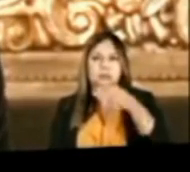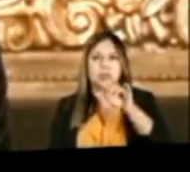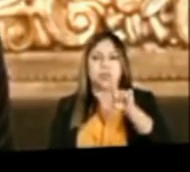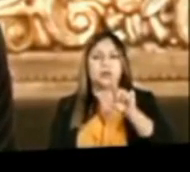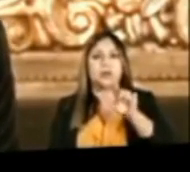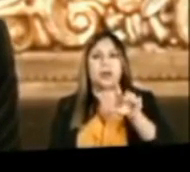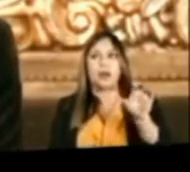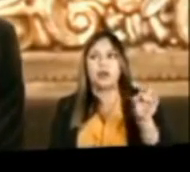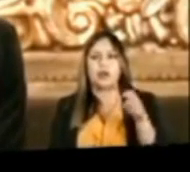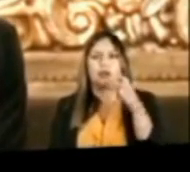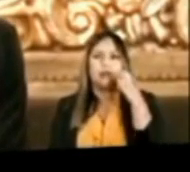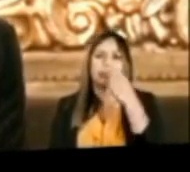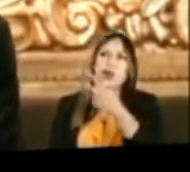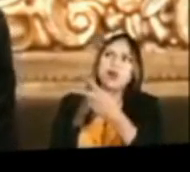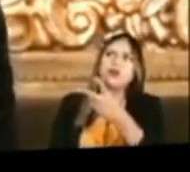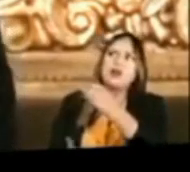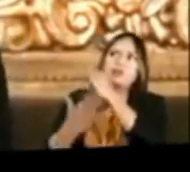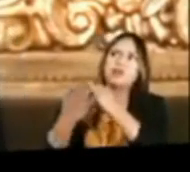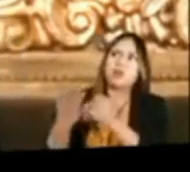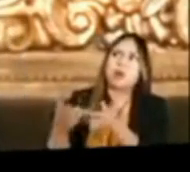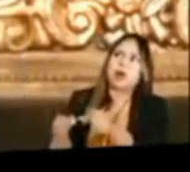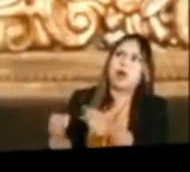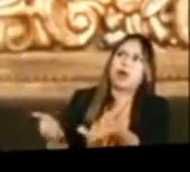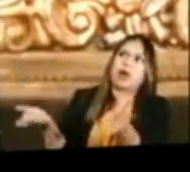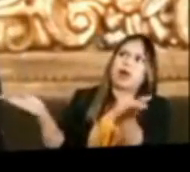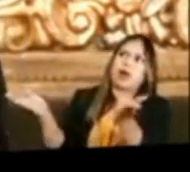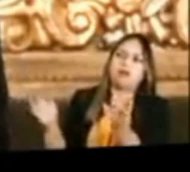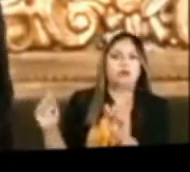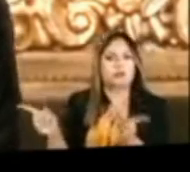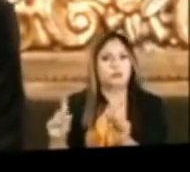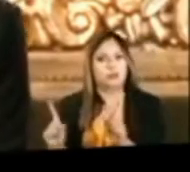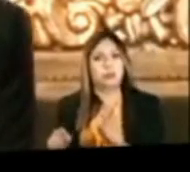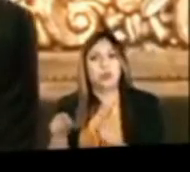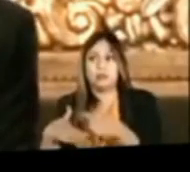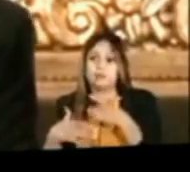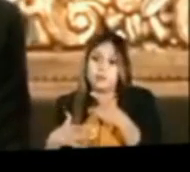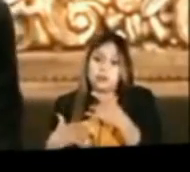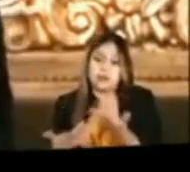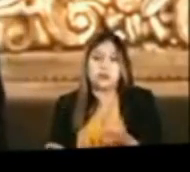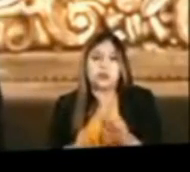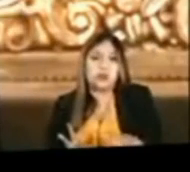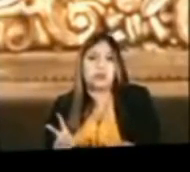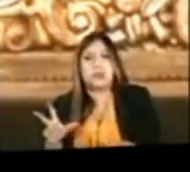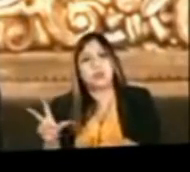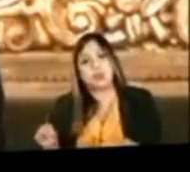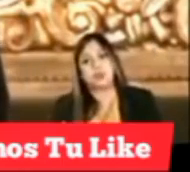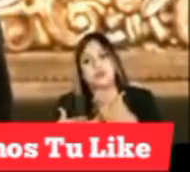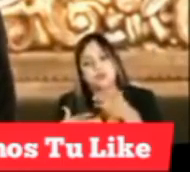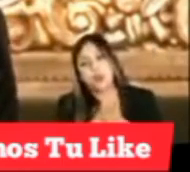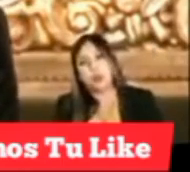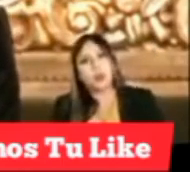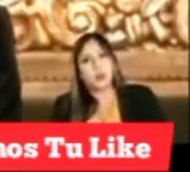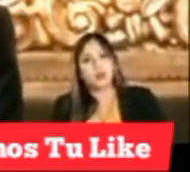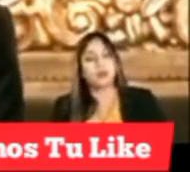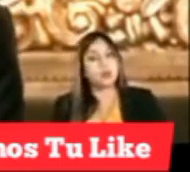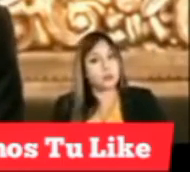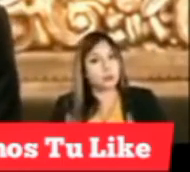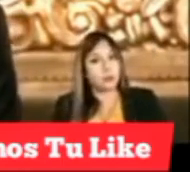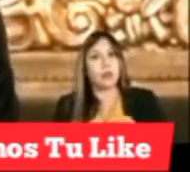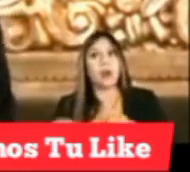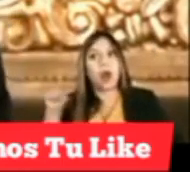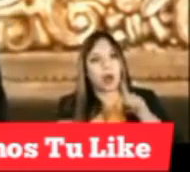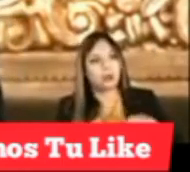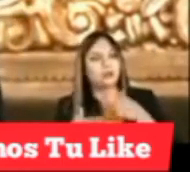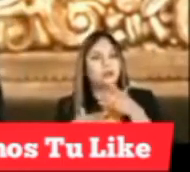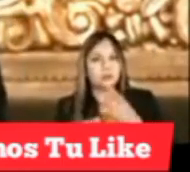creo que sea una caricatura, es una obra de arte, que nos gusta como no nos gusta muchas cosas, a muchas personas